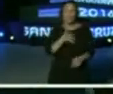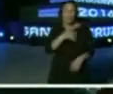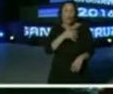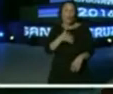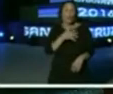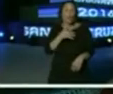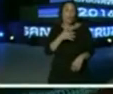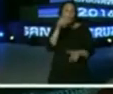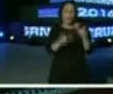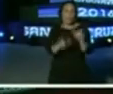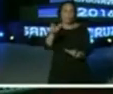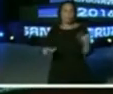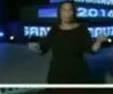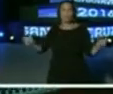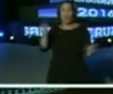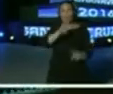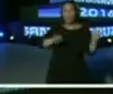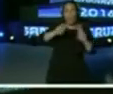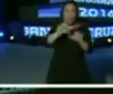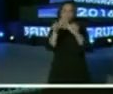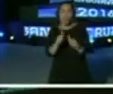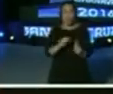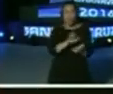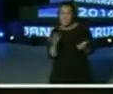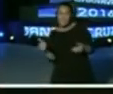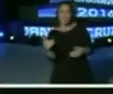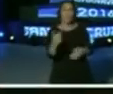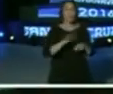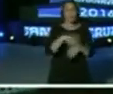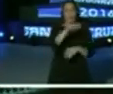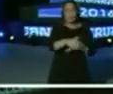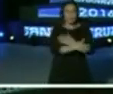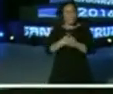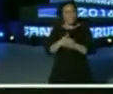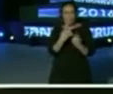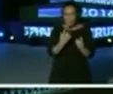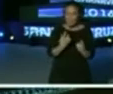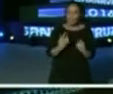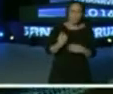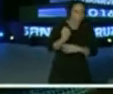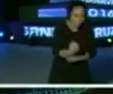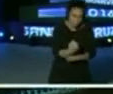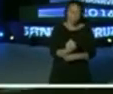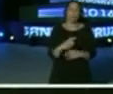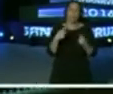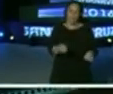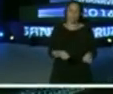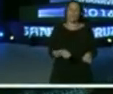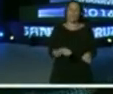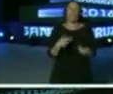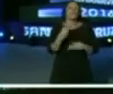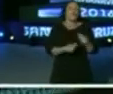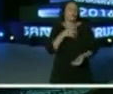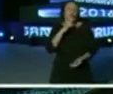la población ha buscado maneras de ayudar a los más necesitados. ¿Y cómo lo hemos hecho? Pues